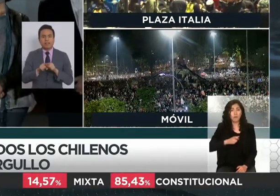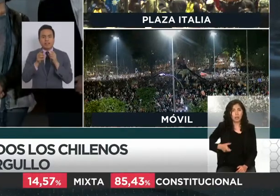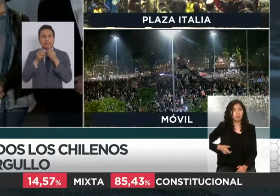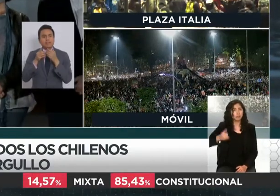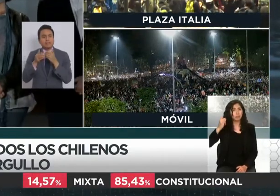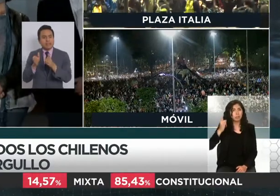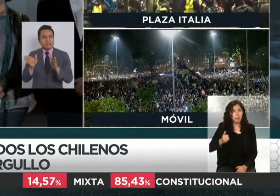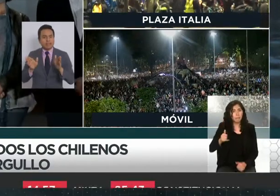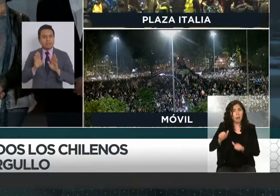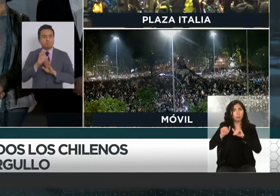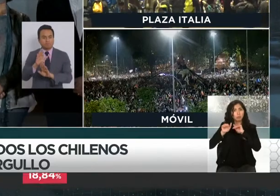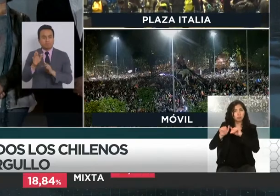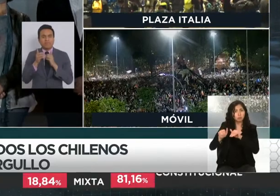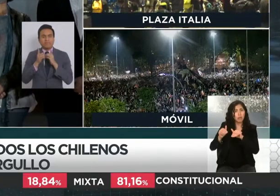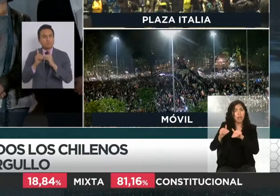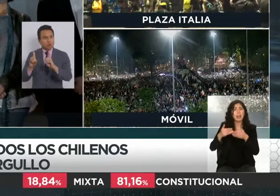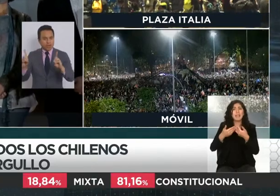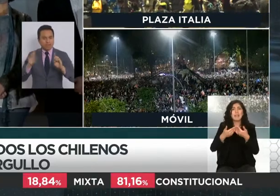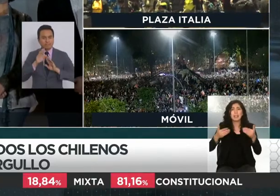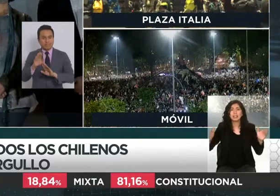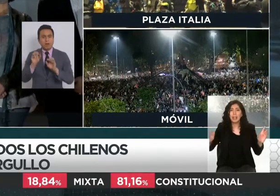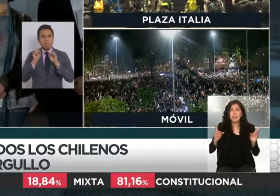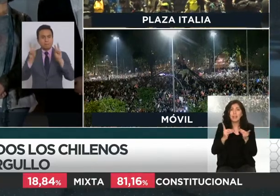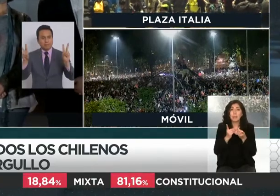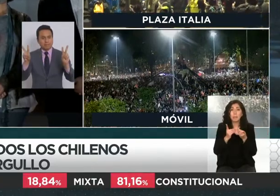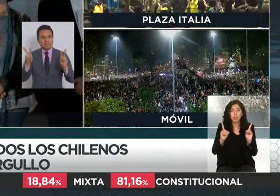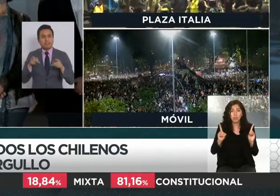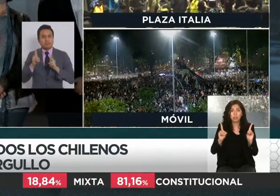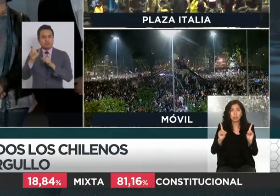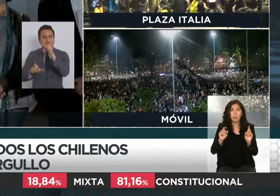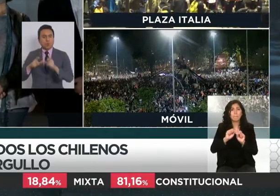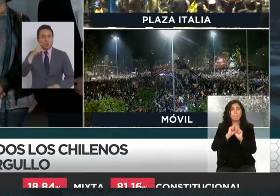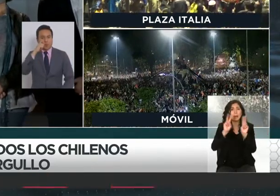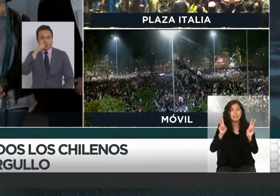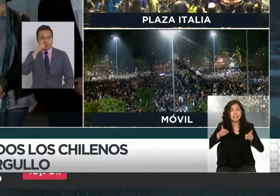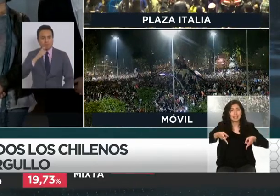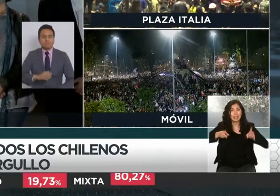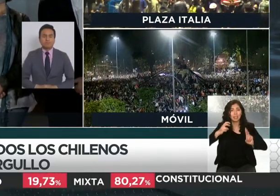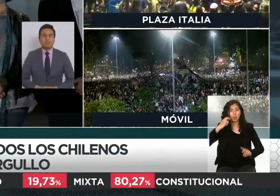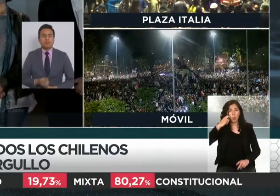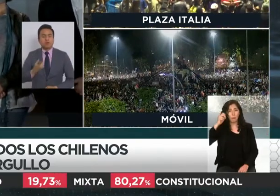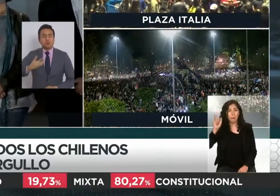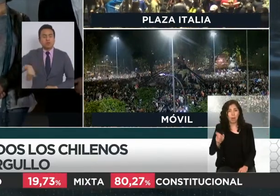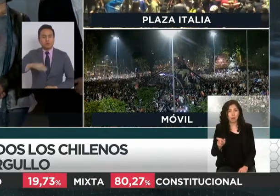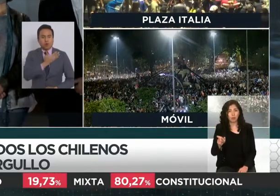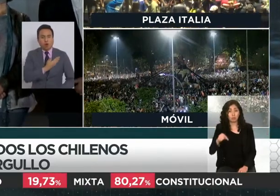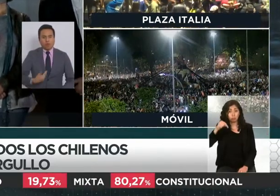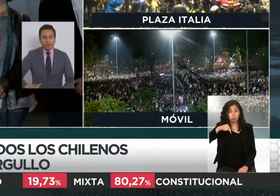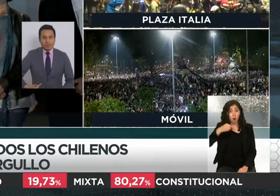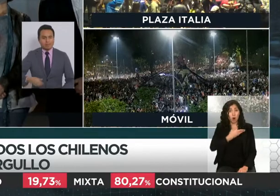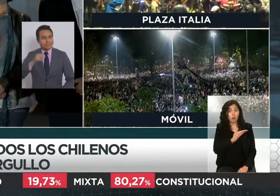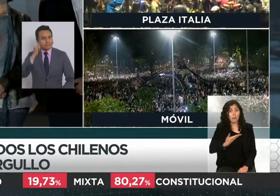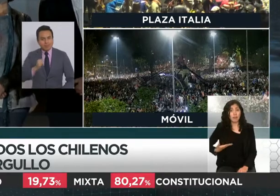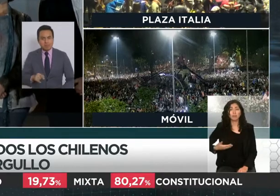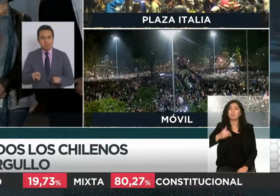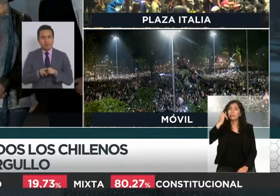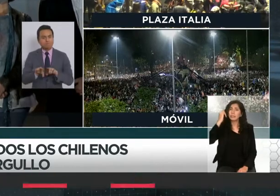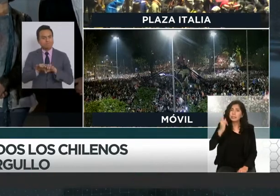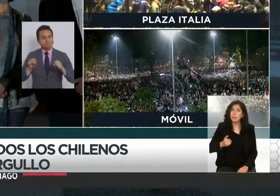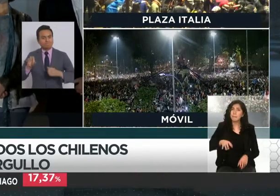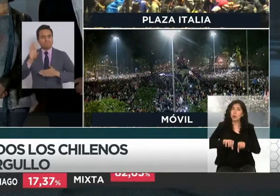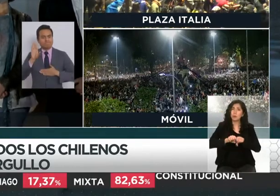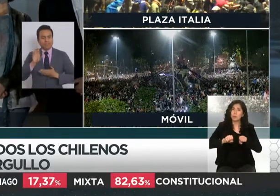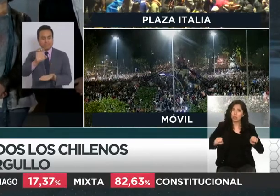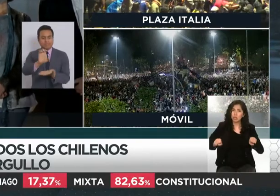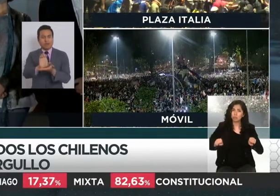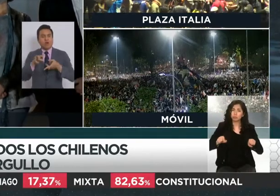libertad, la democracia, la paz y los derechos humanos. Nuestro gobierno siempre estará comprometido con el